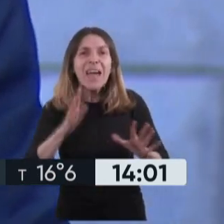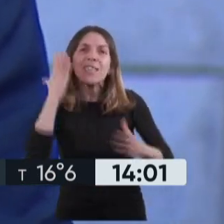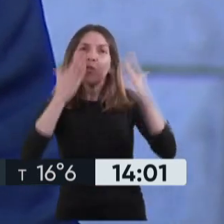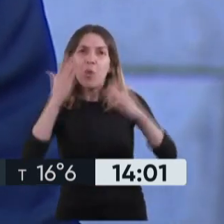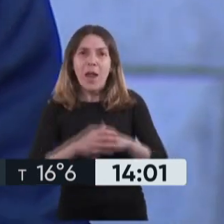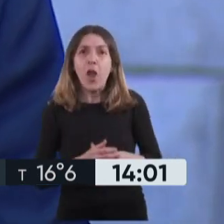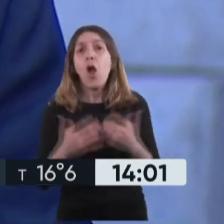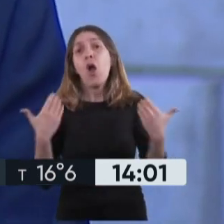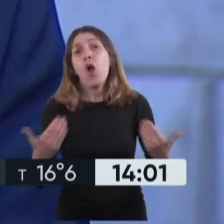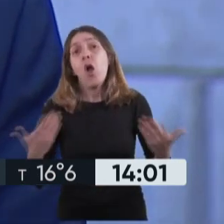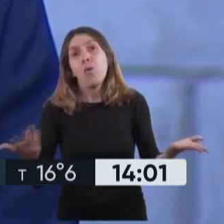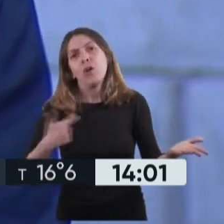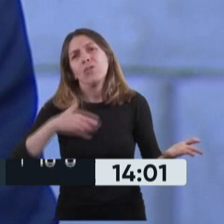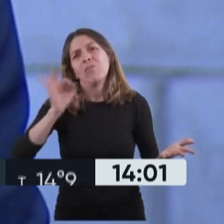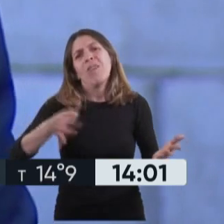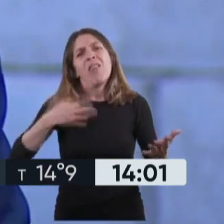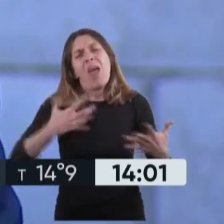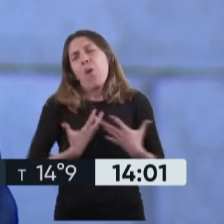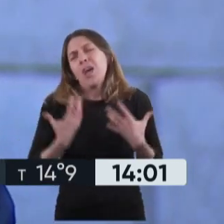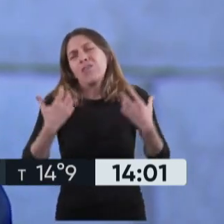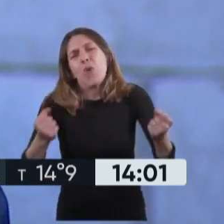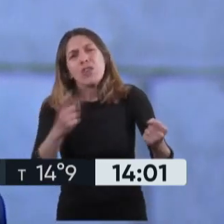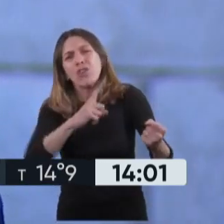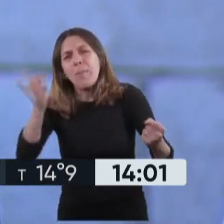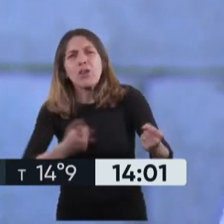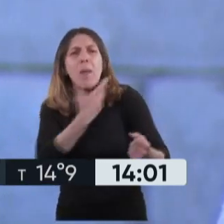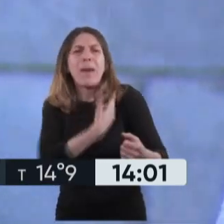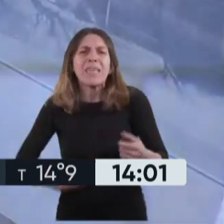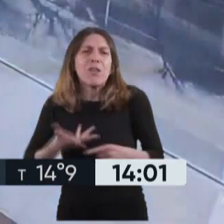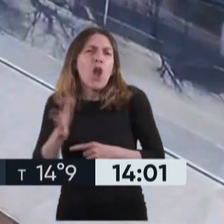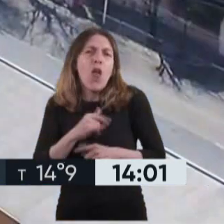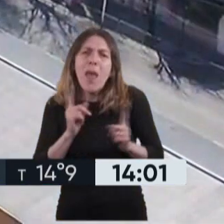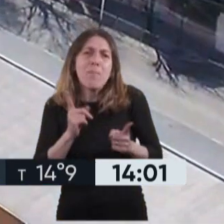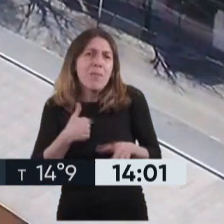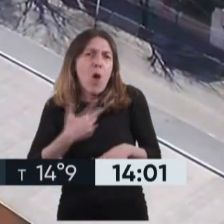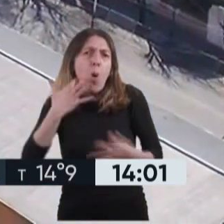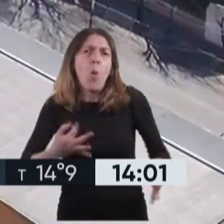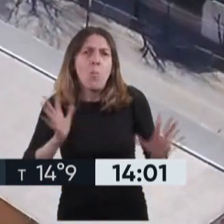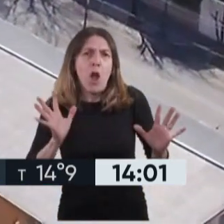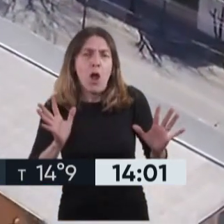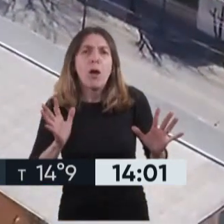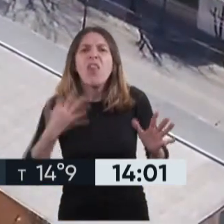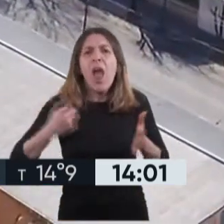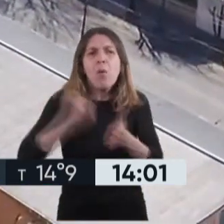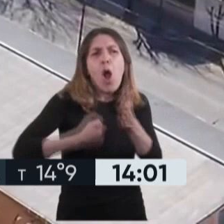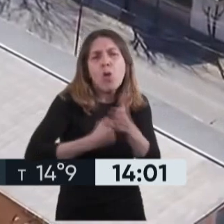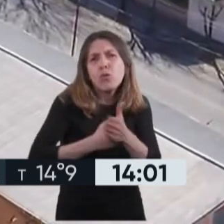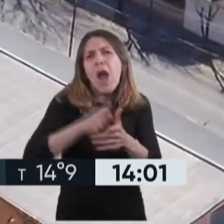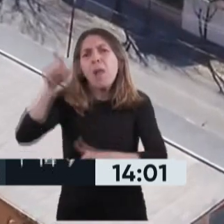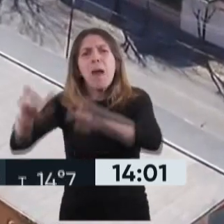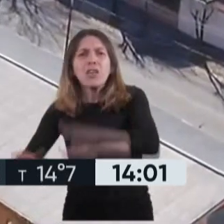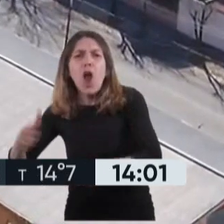obviamente sé que tengo que poner todo mi esfuerzo como presidente como día a día lo pongo y tenemos que luchar contra los que especulan